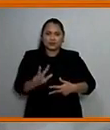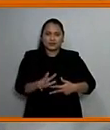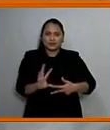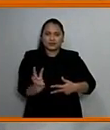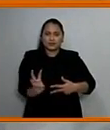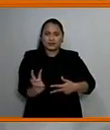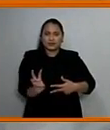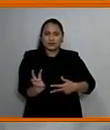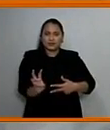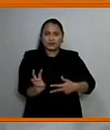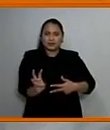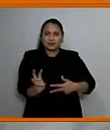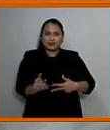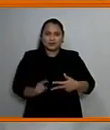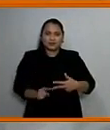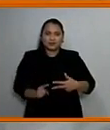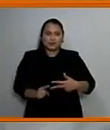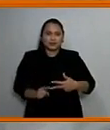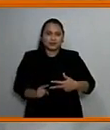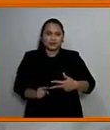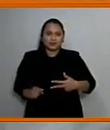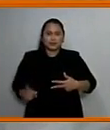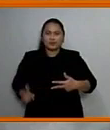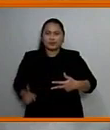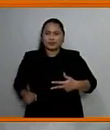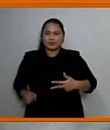36 tercer y un número